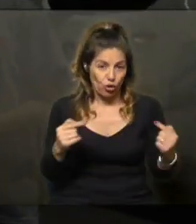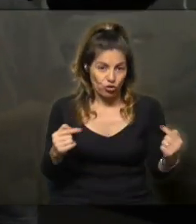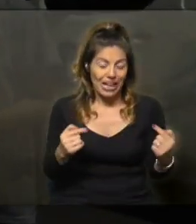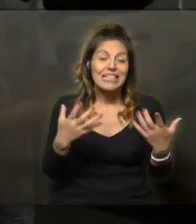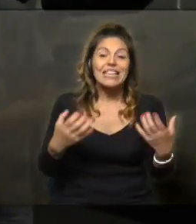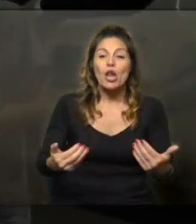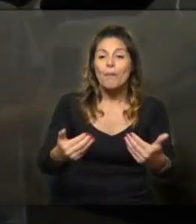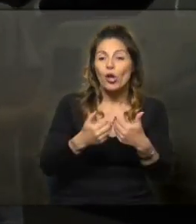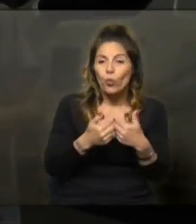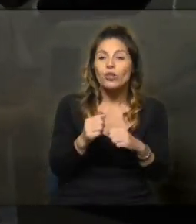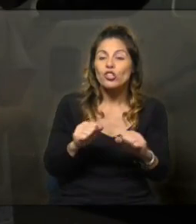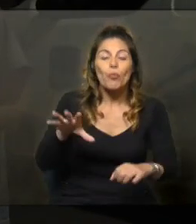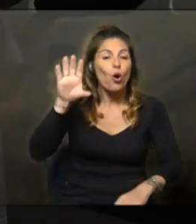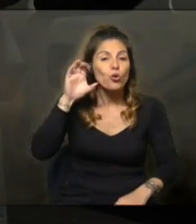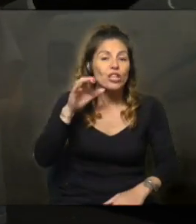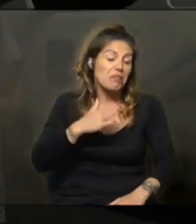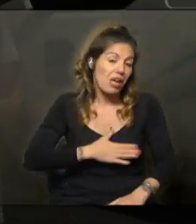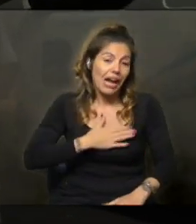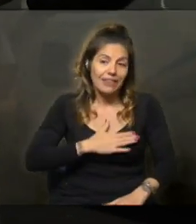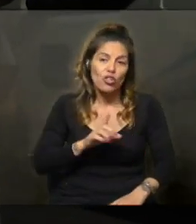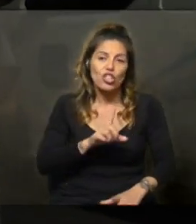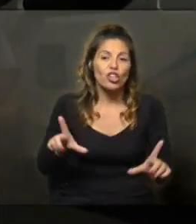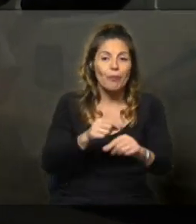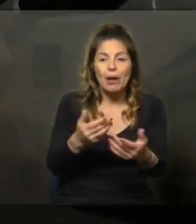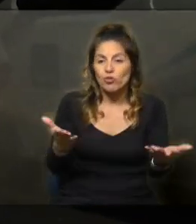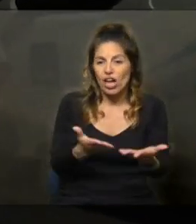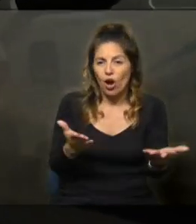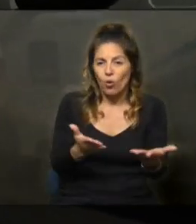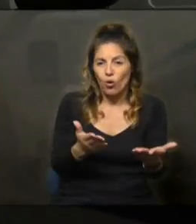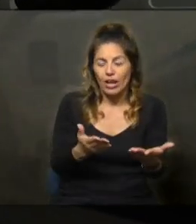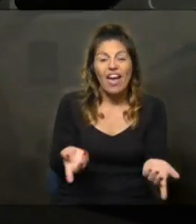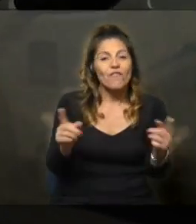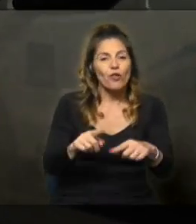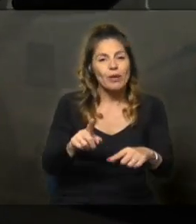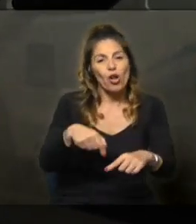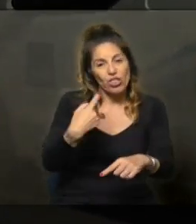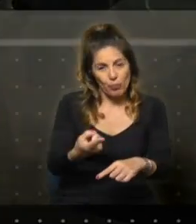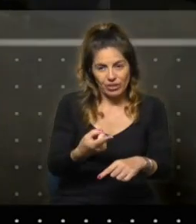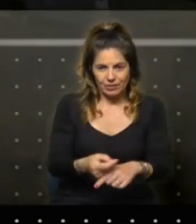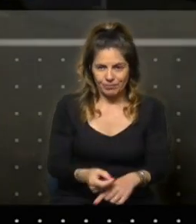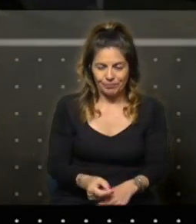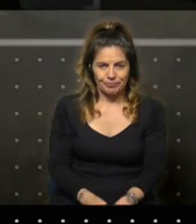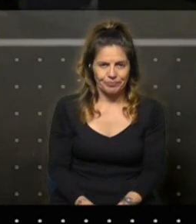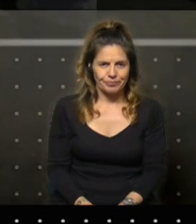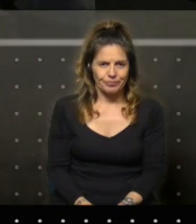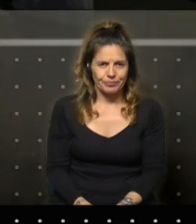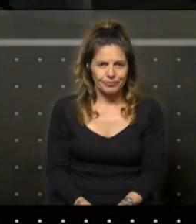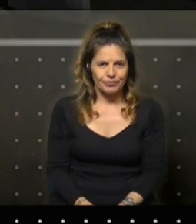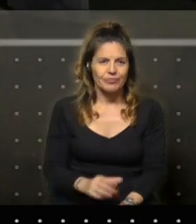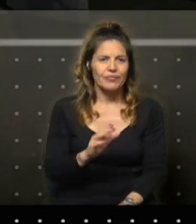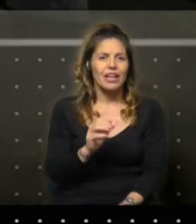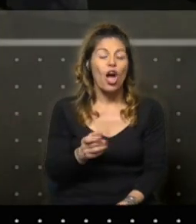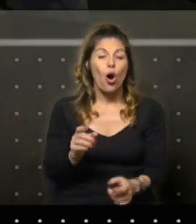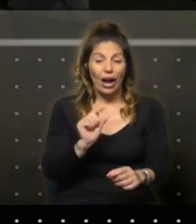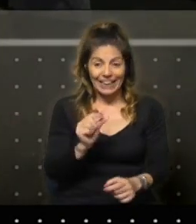alguna pregunta y yo lo puedo escuchar encantado si no cerramos por ahora y retomamos la comunicación en cuando ustedes lo digan perfecto en un